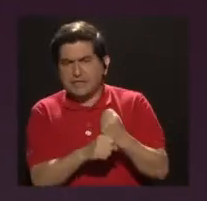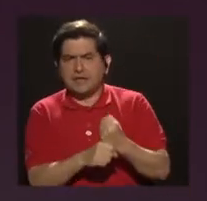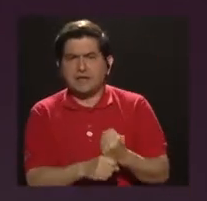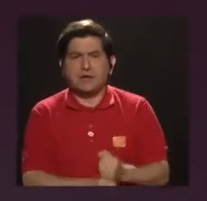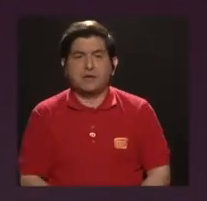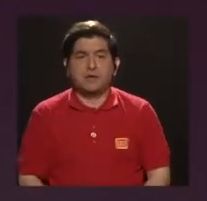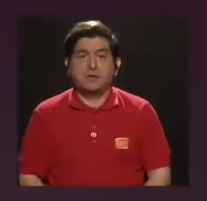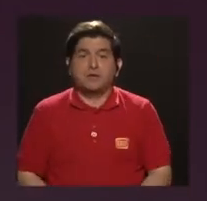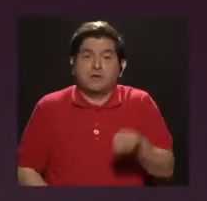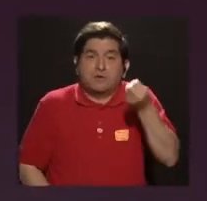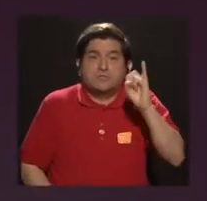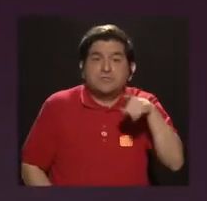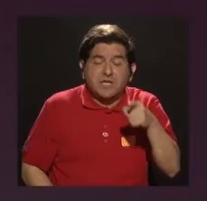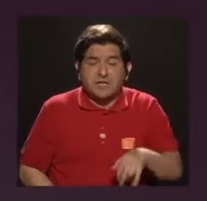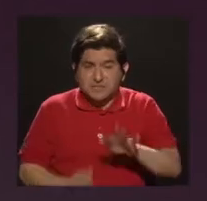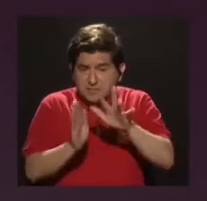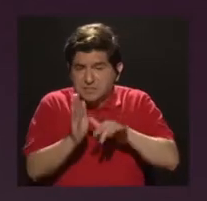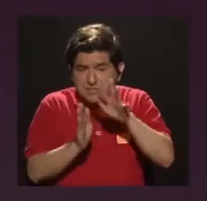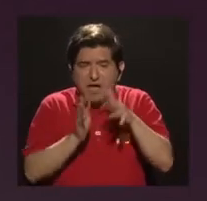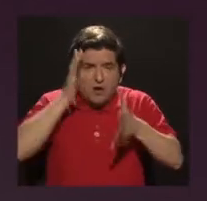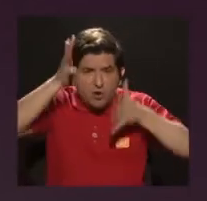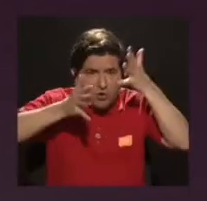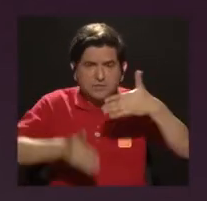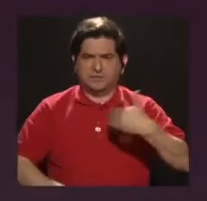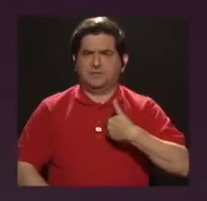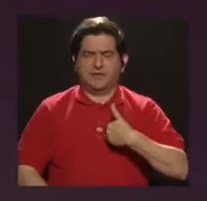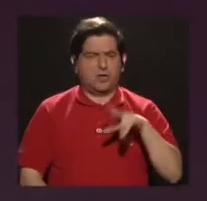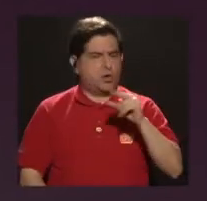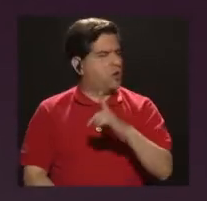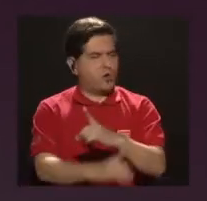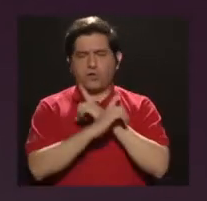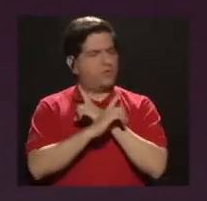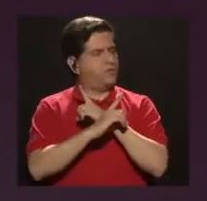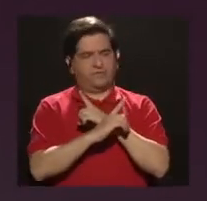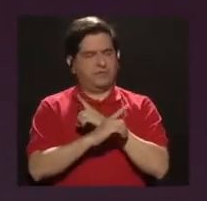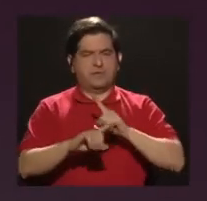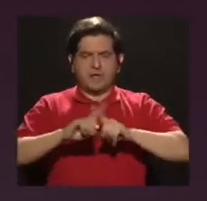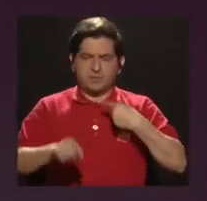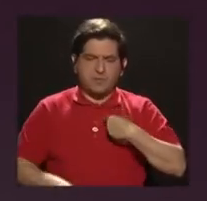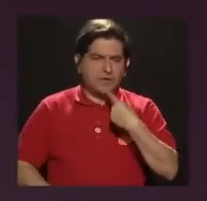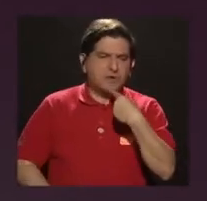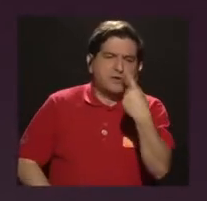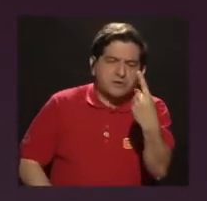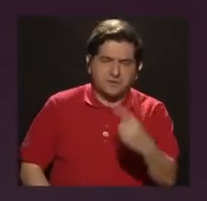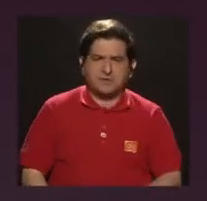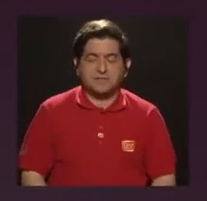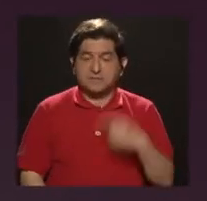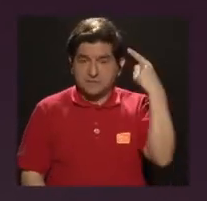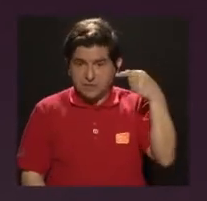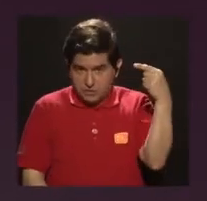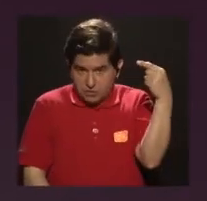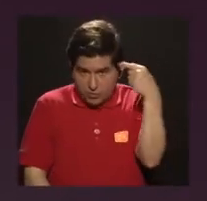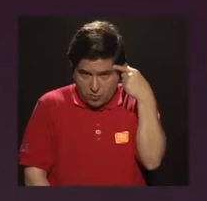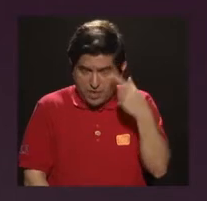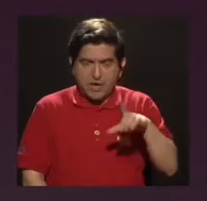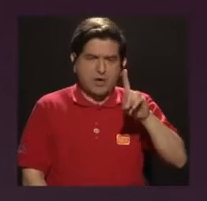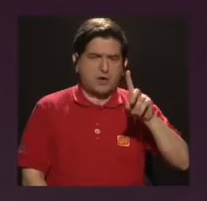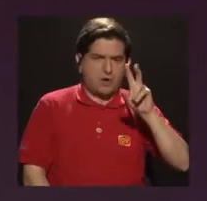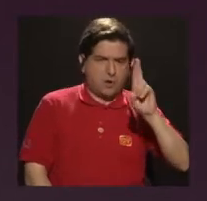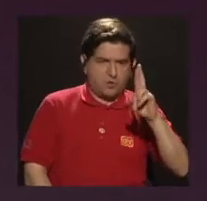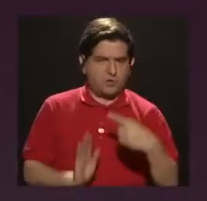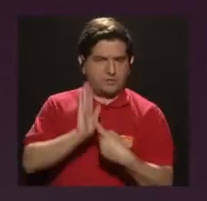hay contabilidad creativa entonces no es que esté defendiendo el punto sino que estoy argumentando lo que dice el gobierno de rousseff